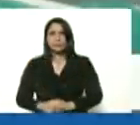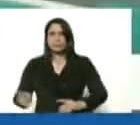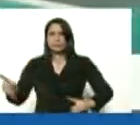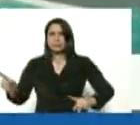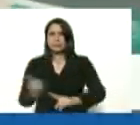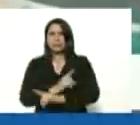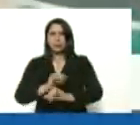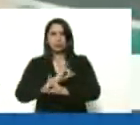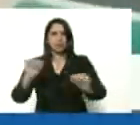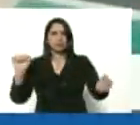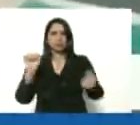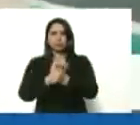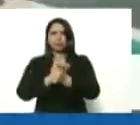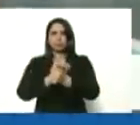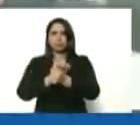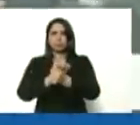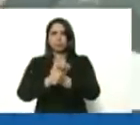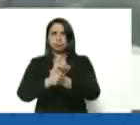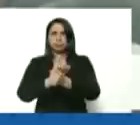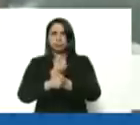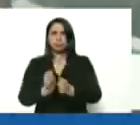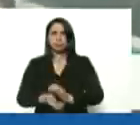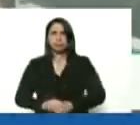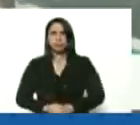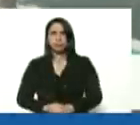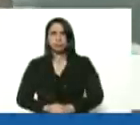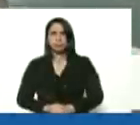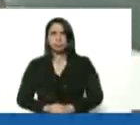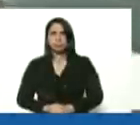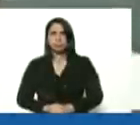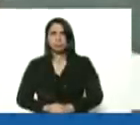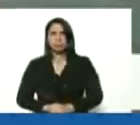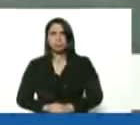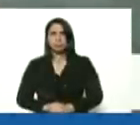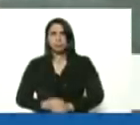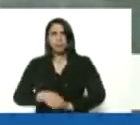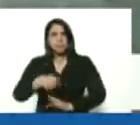Inmediatamente fueron capturados, el pueblo los capturó,